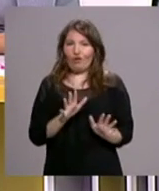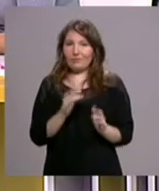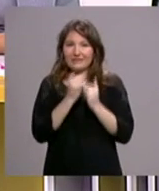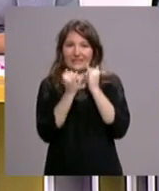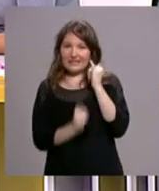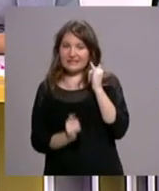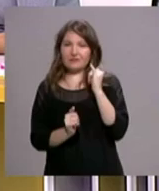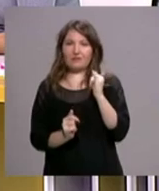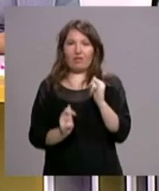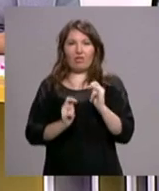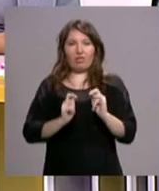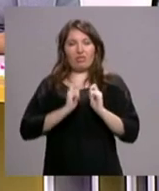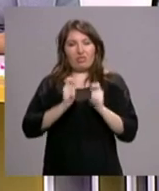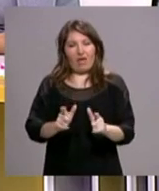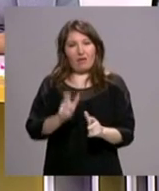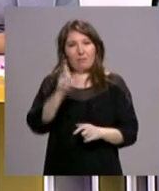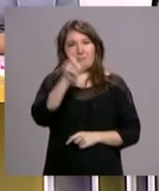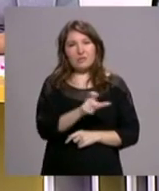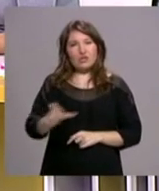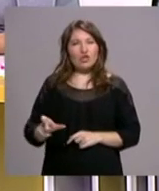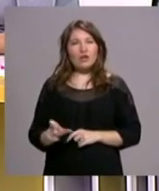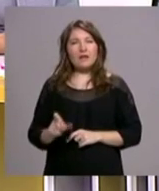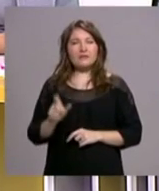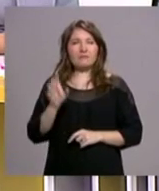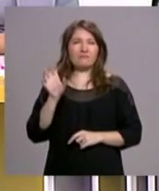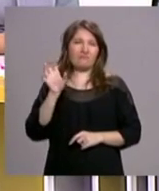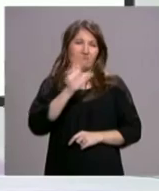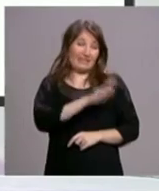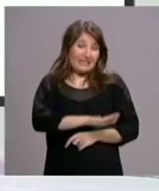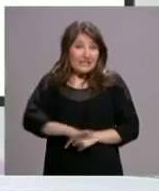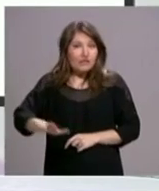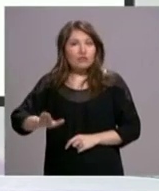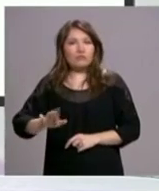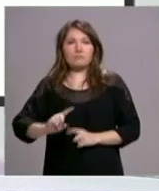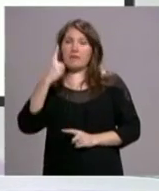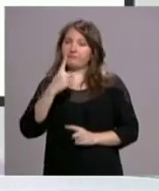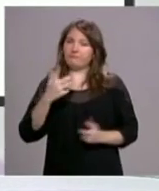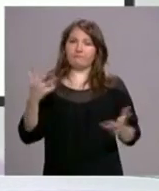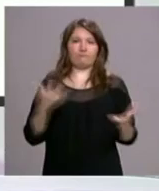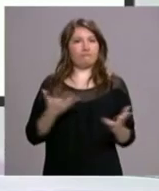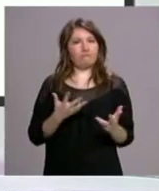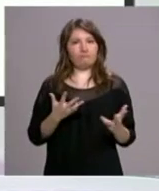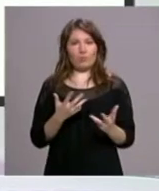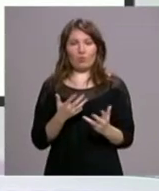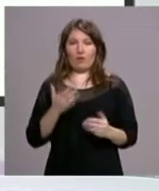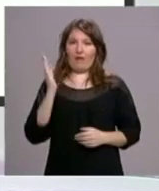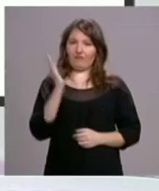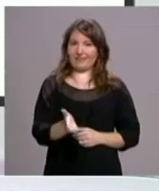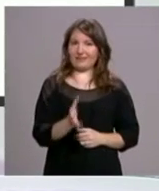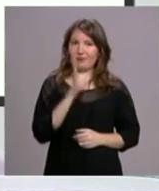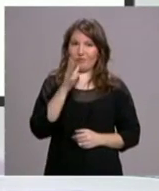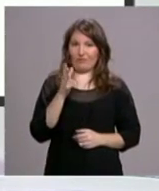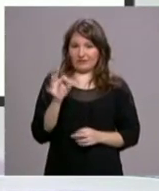más en las personas de los menores migrantes vulnerables y sin voz, como el lema nos